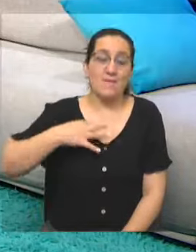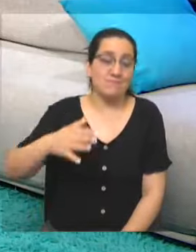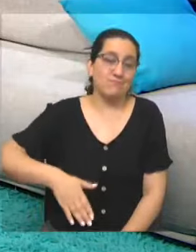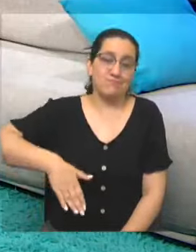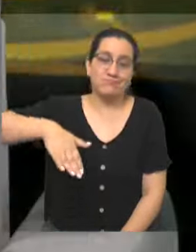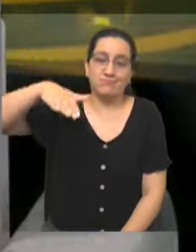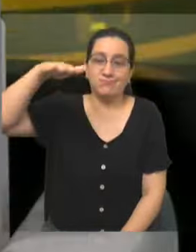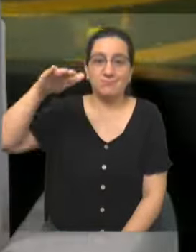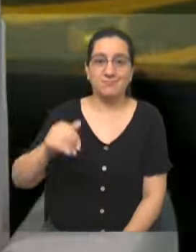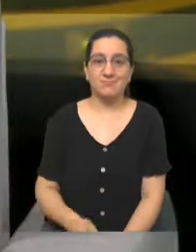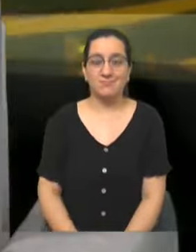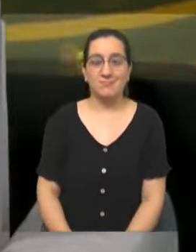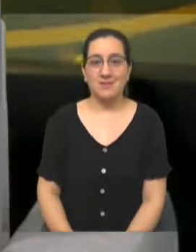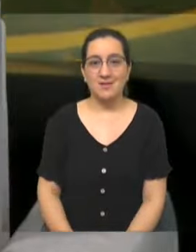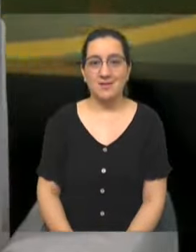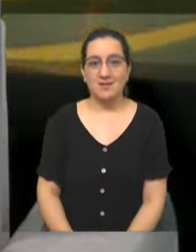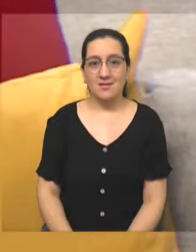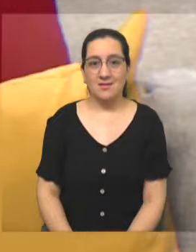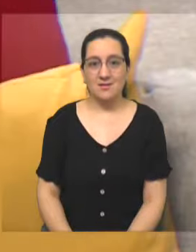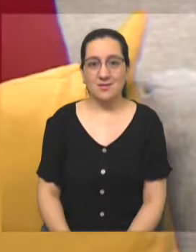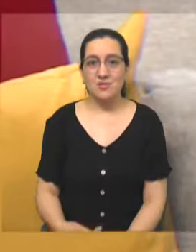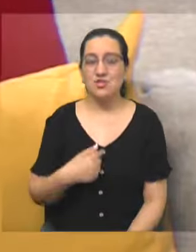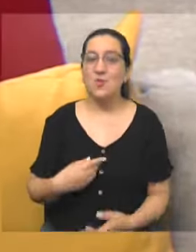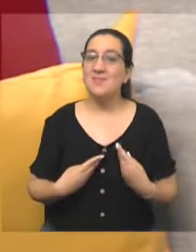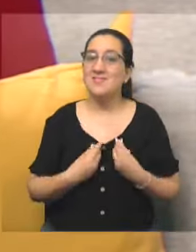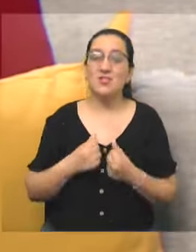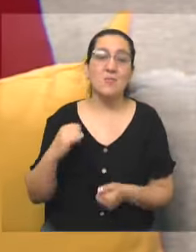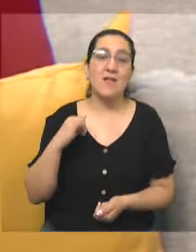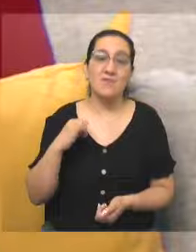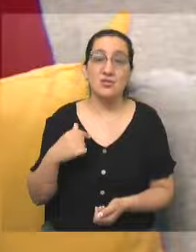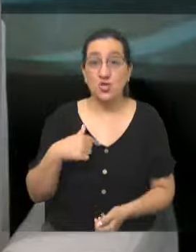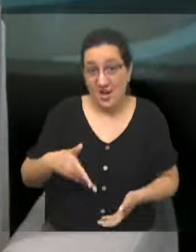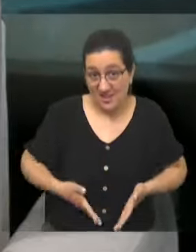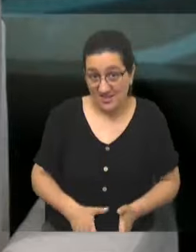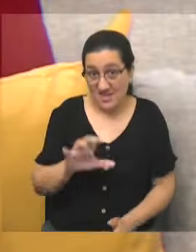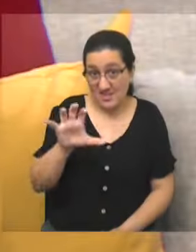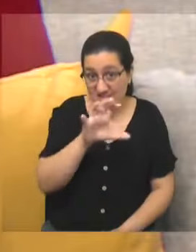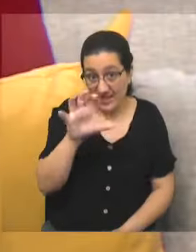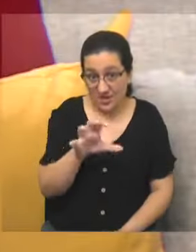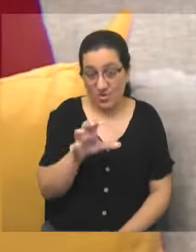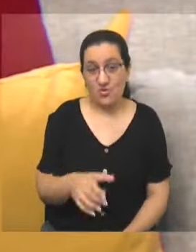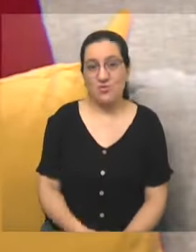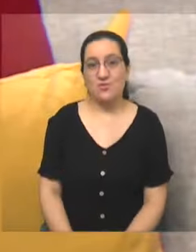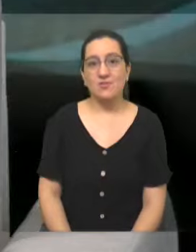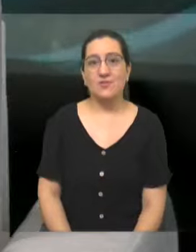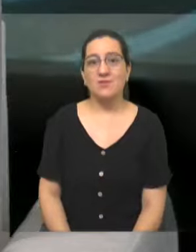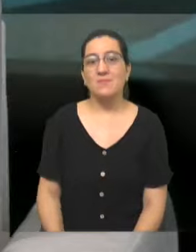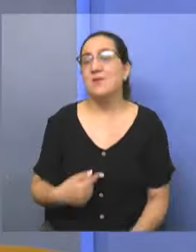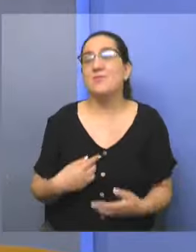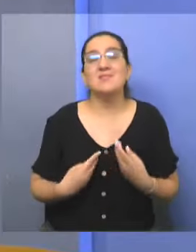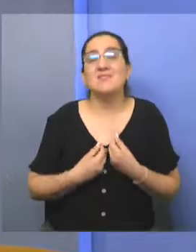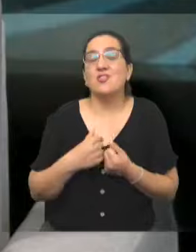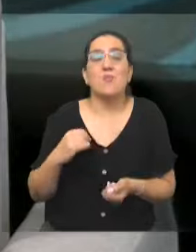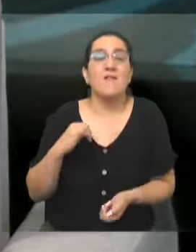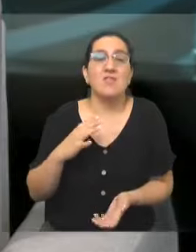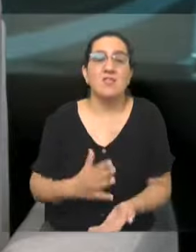Cordón de toda la vida. Pone la encuesta de la Cordón. A mí me duele, yo me siento de Malvin. Y eso que nací en el Cerro. A mí me pasa Pero me siento, allá. Claro. A mí me pasa siento de Malvin. Allá. Siento